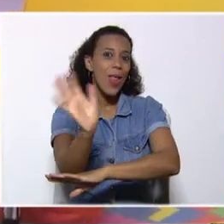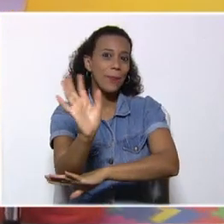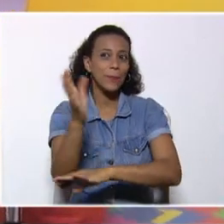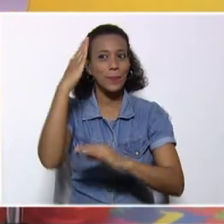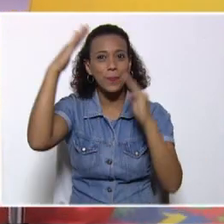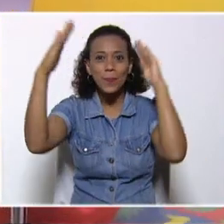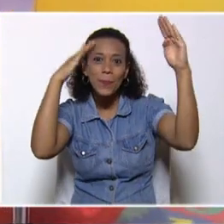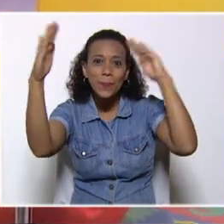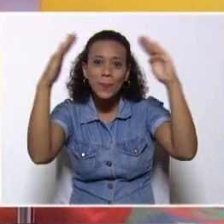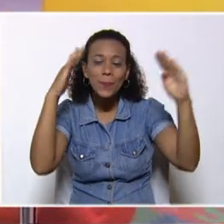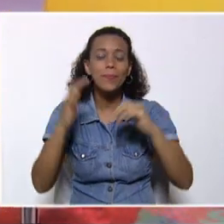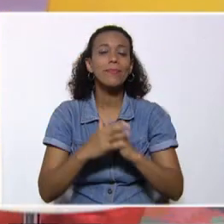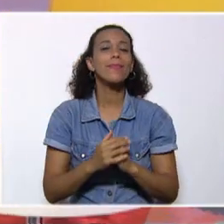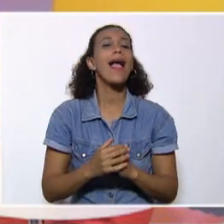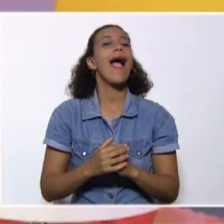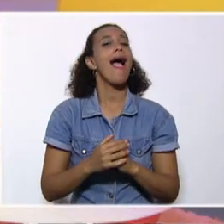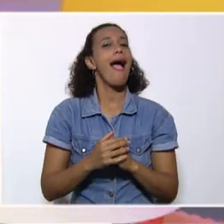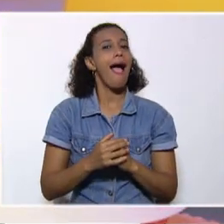saludar.